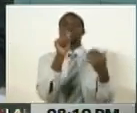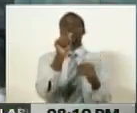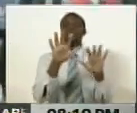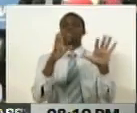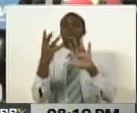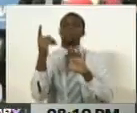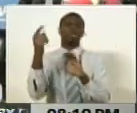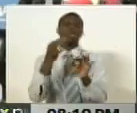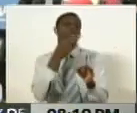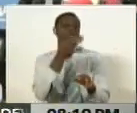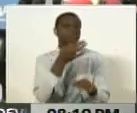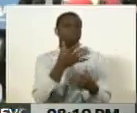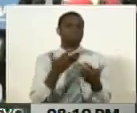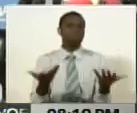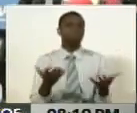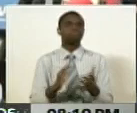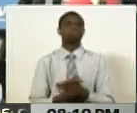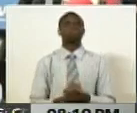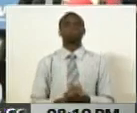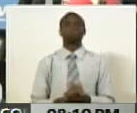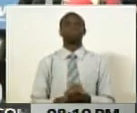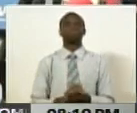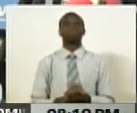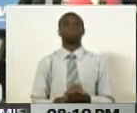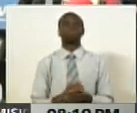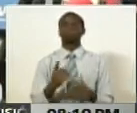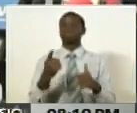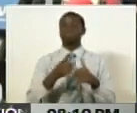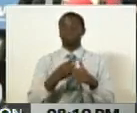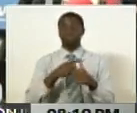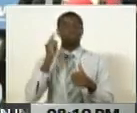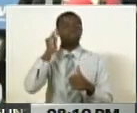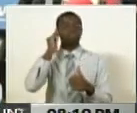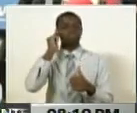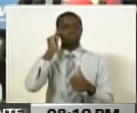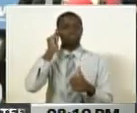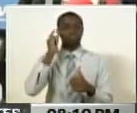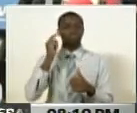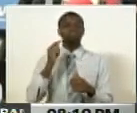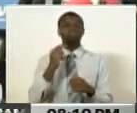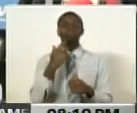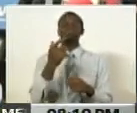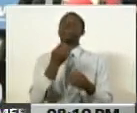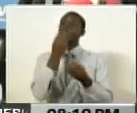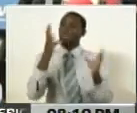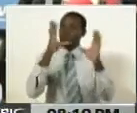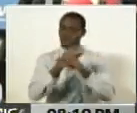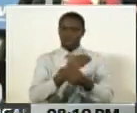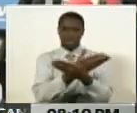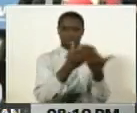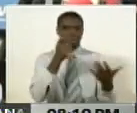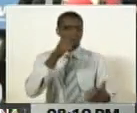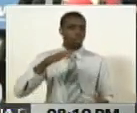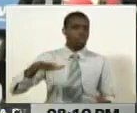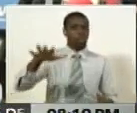minutos? En primer lugar, buenas noches para todo el pueblo de Venezuela. Efectivamente,